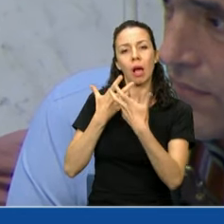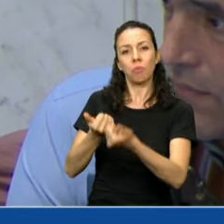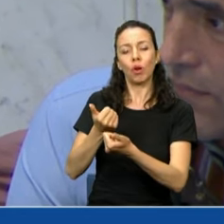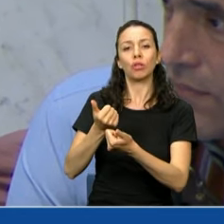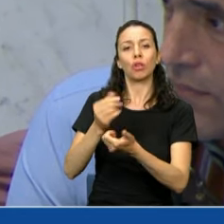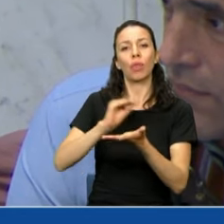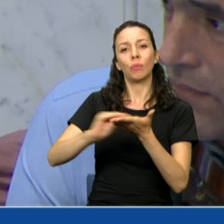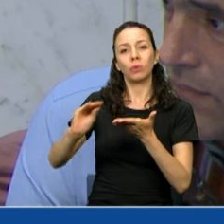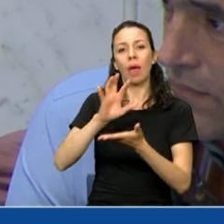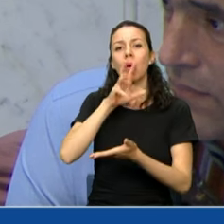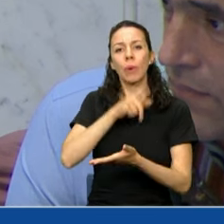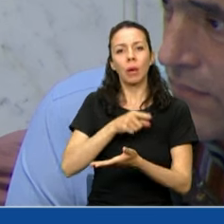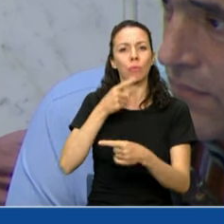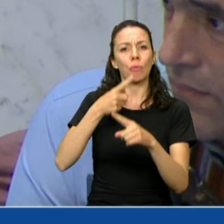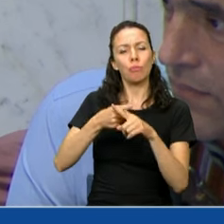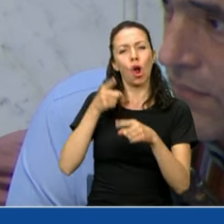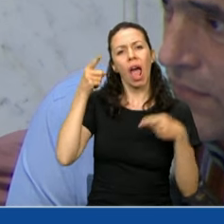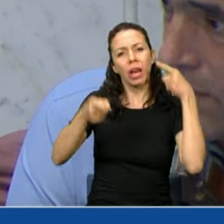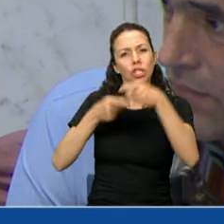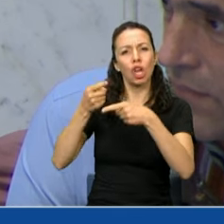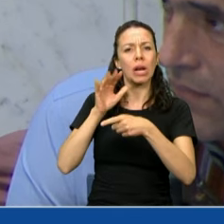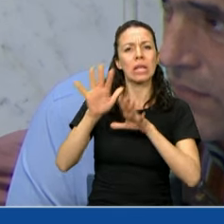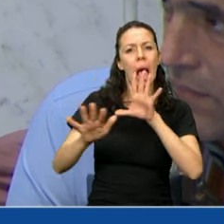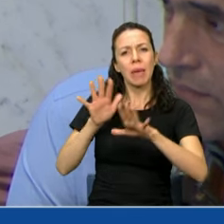amenazas y la viol